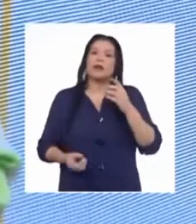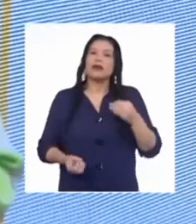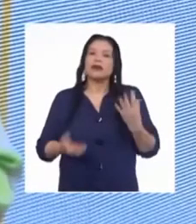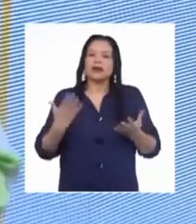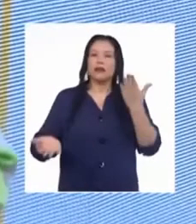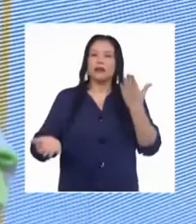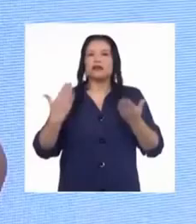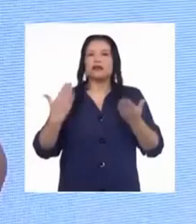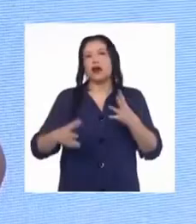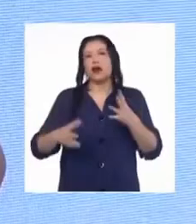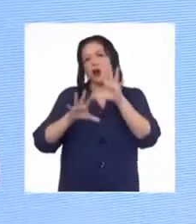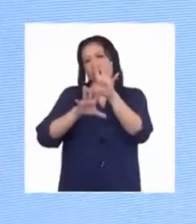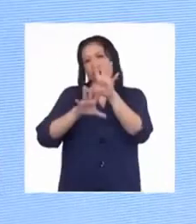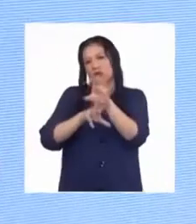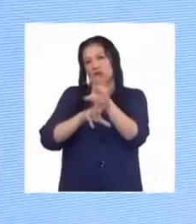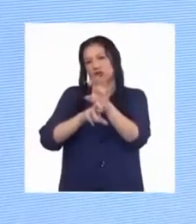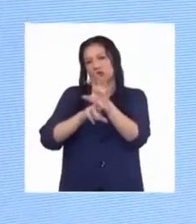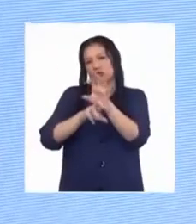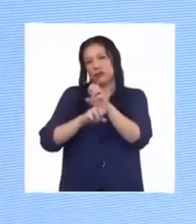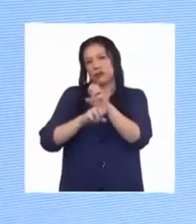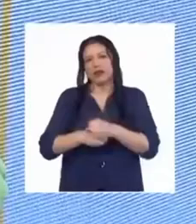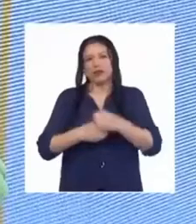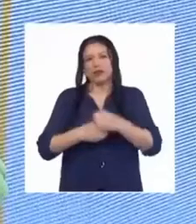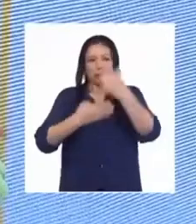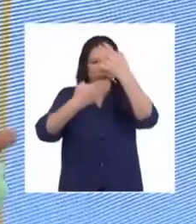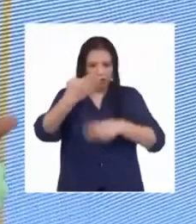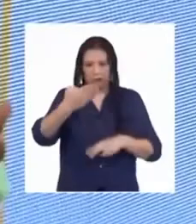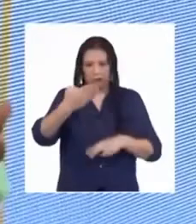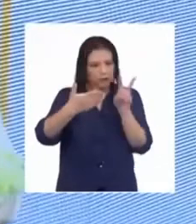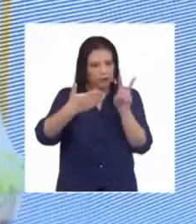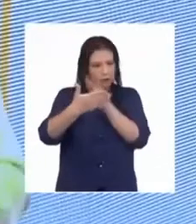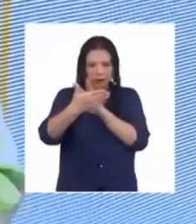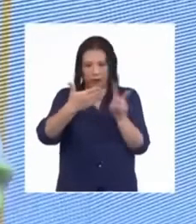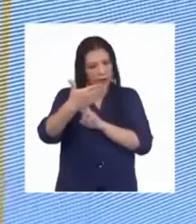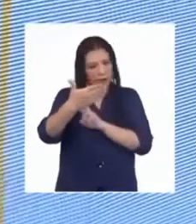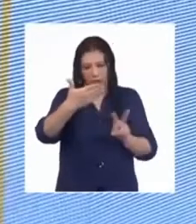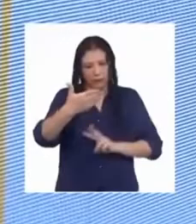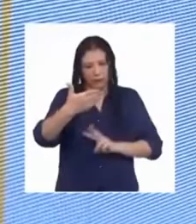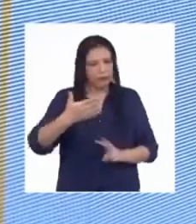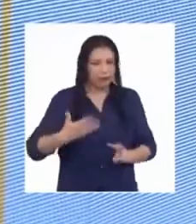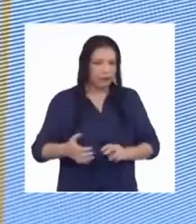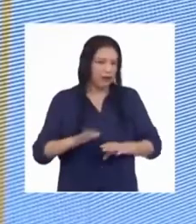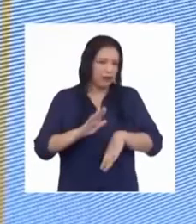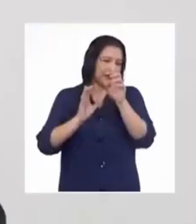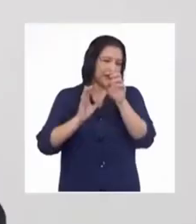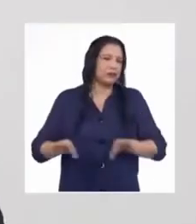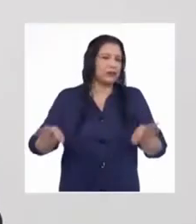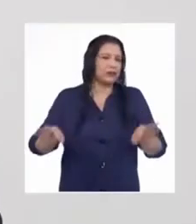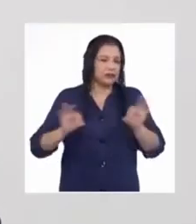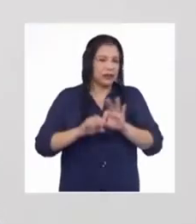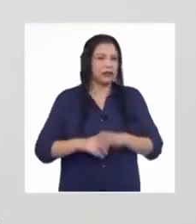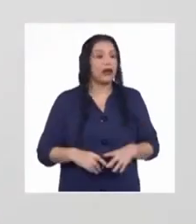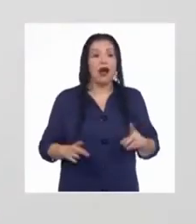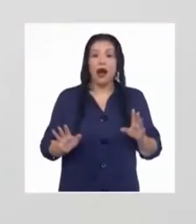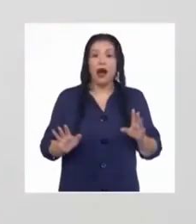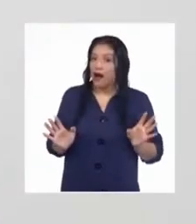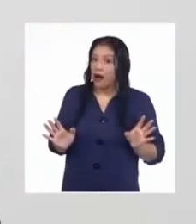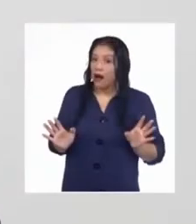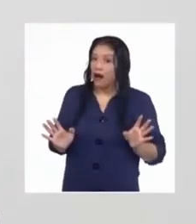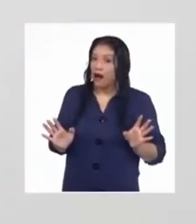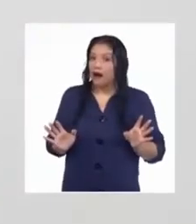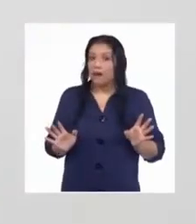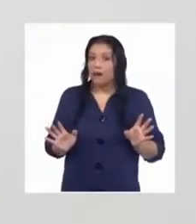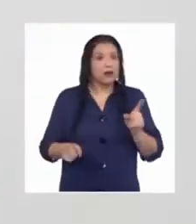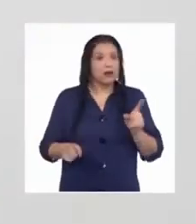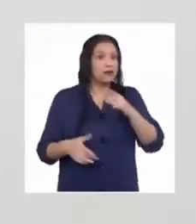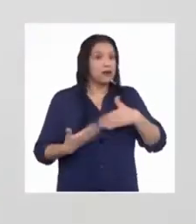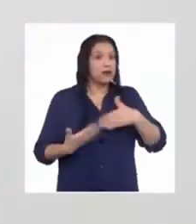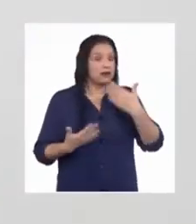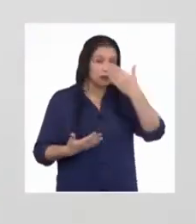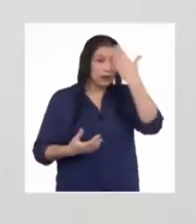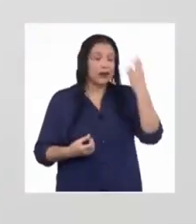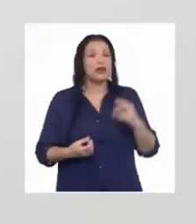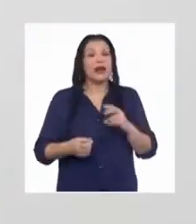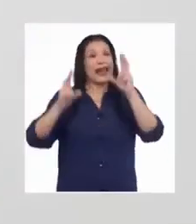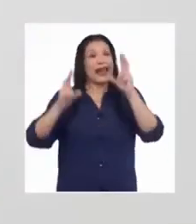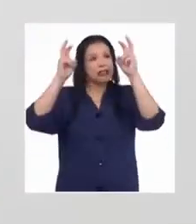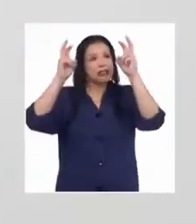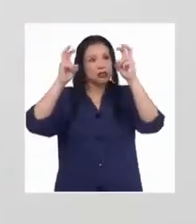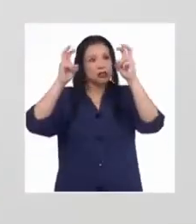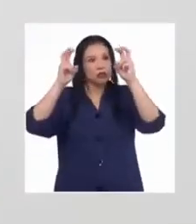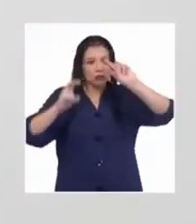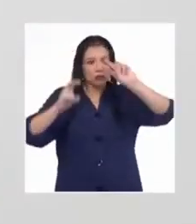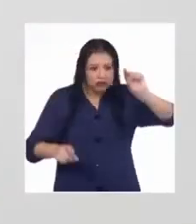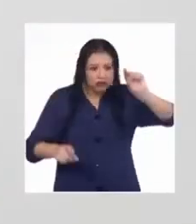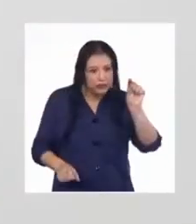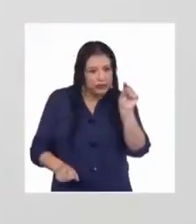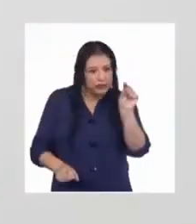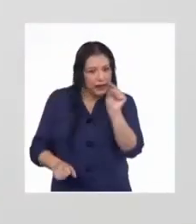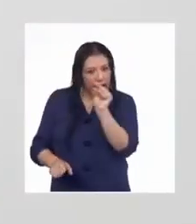estoy acostumbrado a leer textos largos y mis ojos suelen ir directamente a lo más importante. Precisamente, el subtítulo es